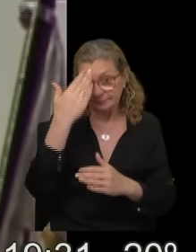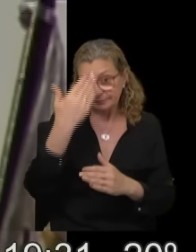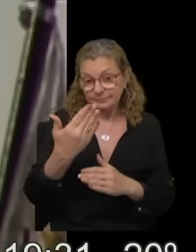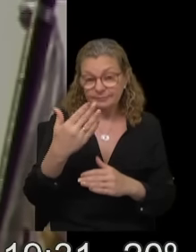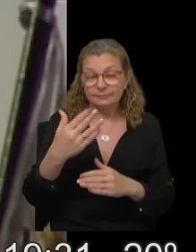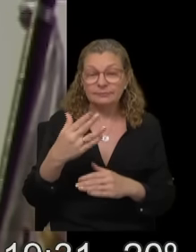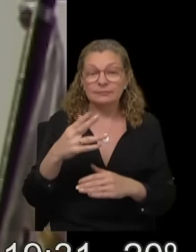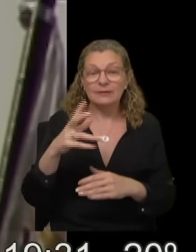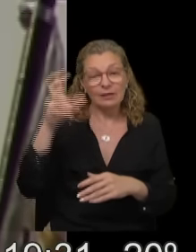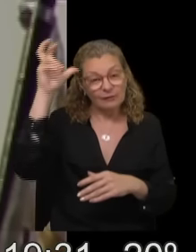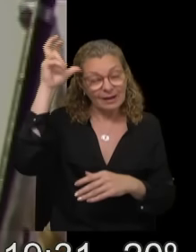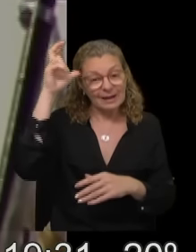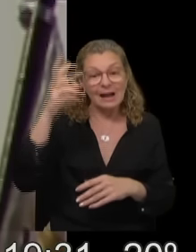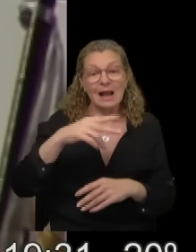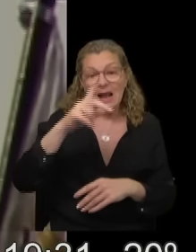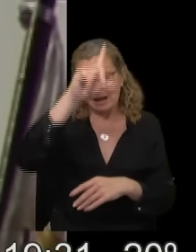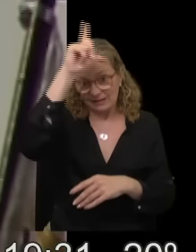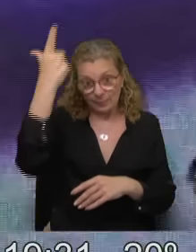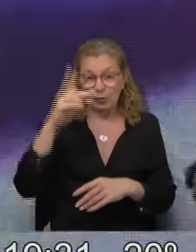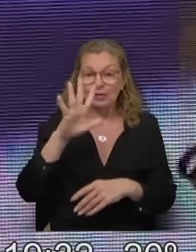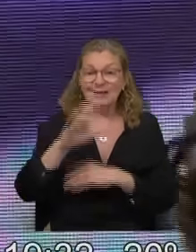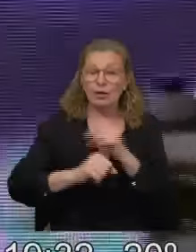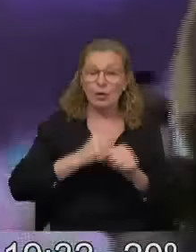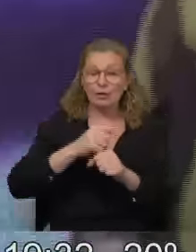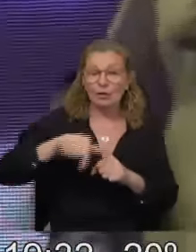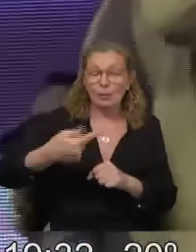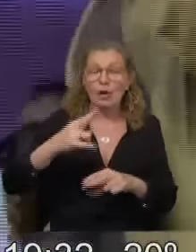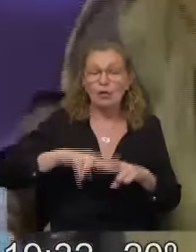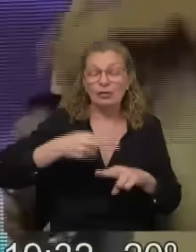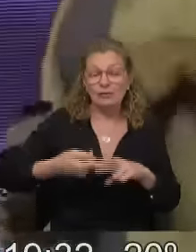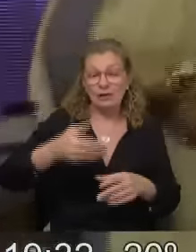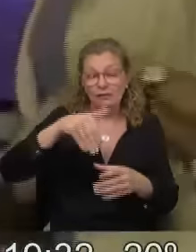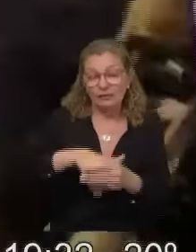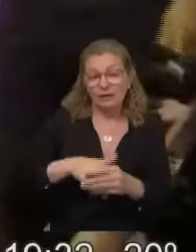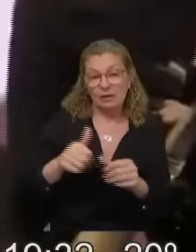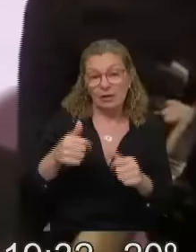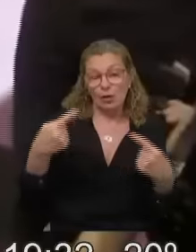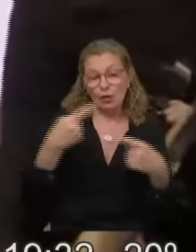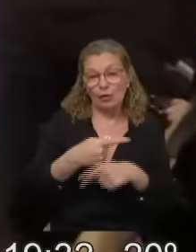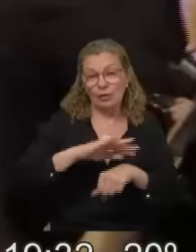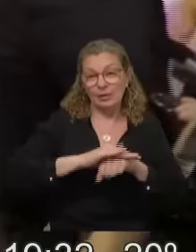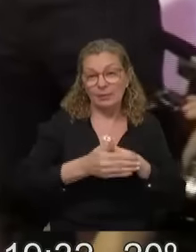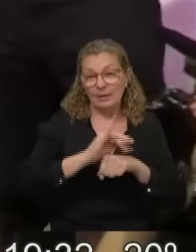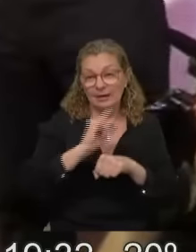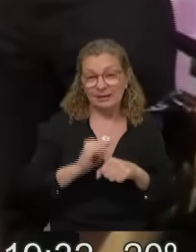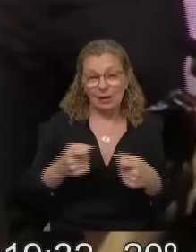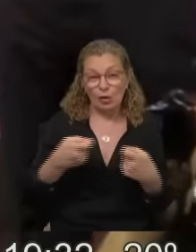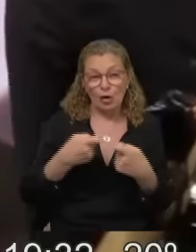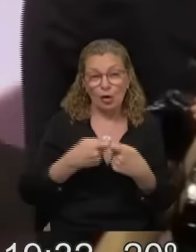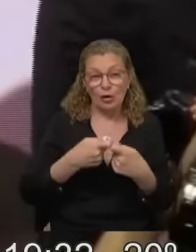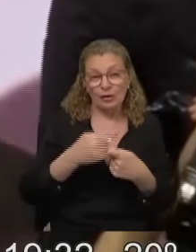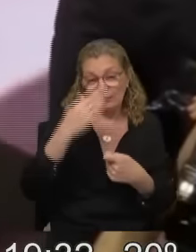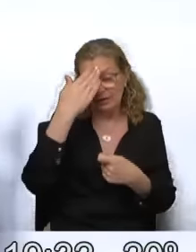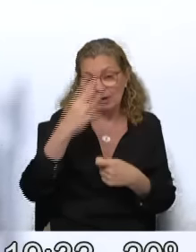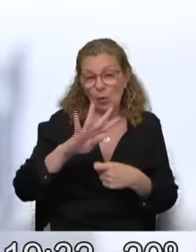Vázquez y Luis Lacalle Pou, que recién lograría el triunfo 5 años después, en segunda vuelta frente a Daniel Martínez, liderando la llamada coalición multicolor con